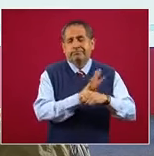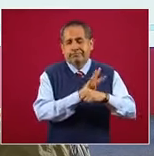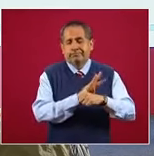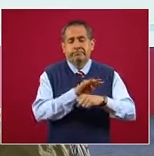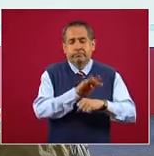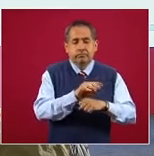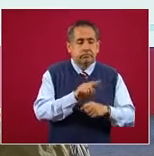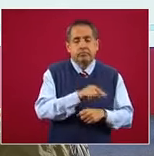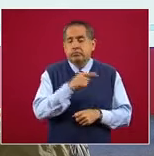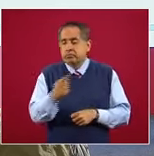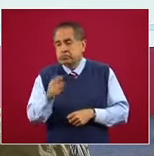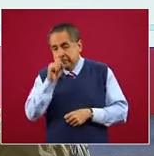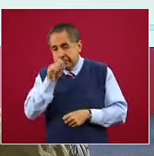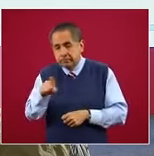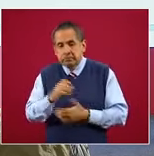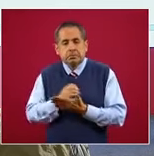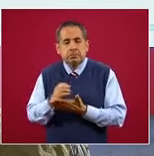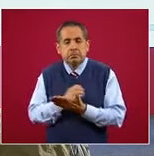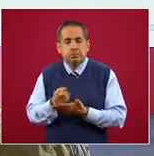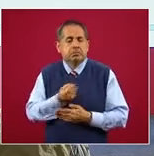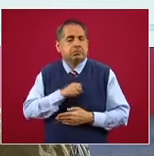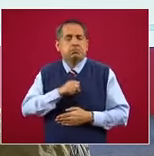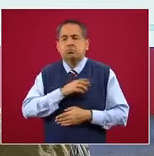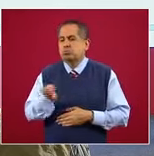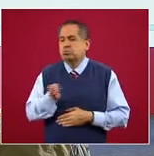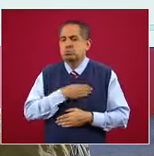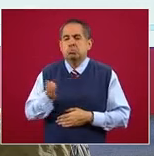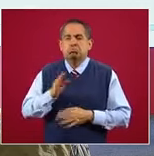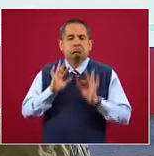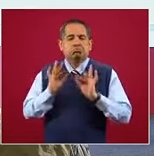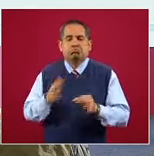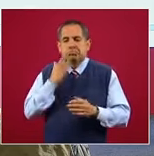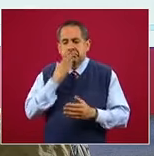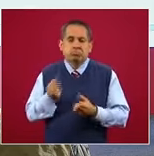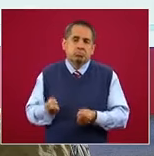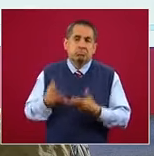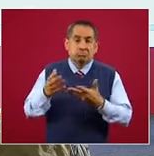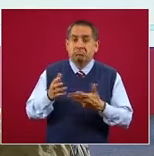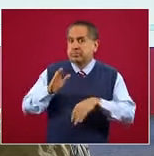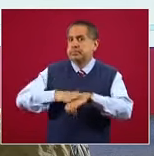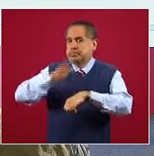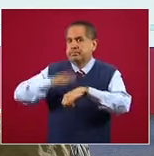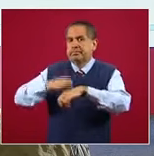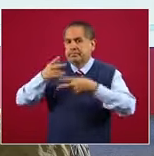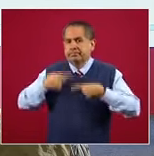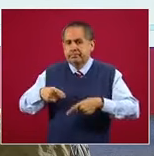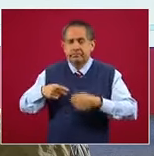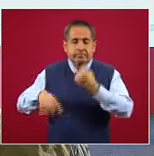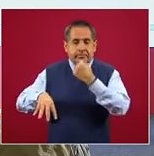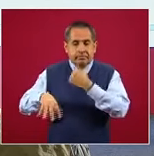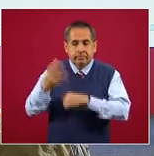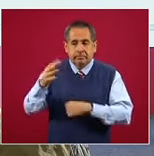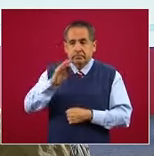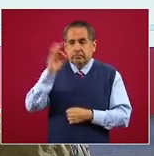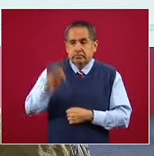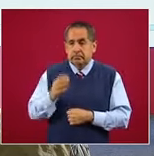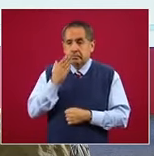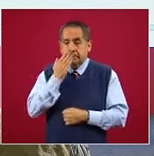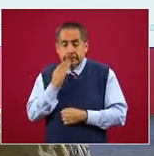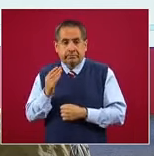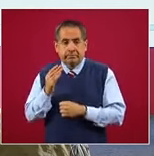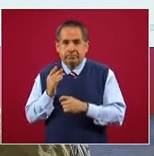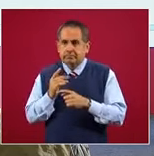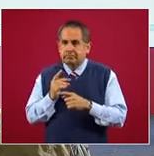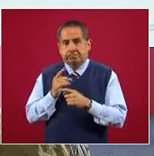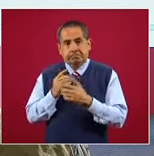COVID-19, estas también se están recuperando y el incremento de la última semana ha sido de un 14%